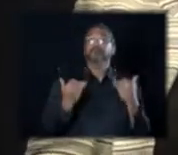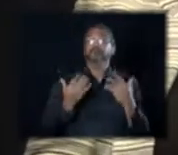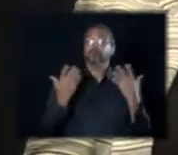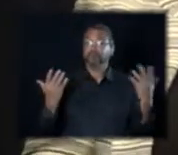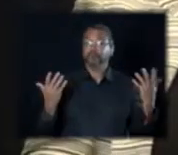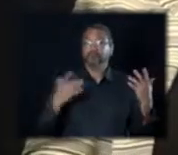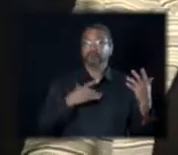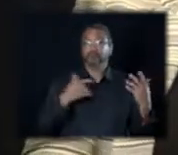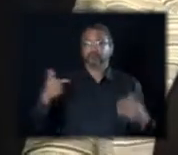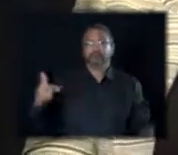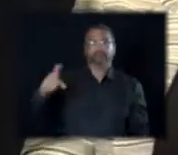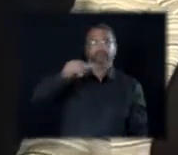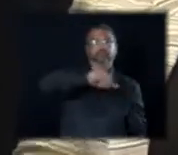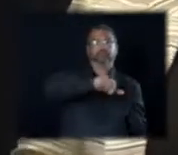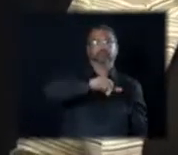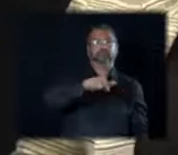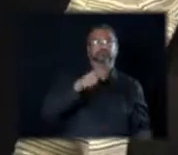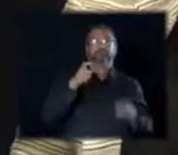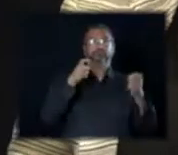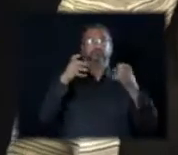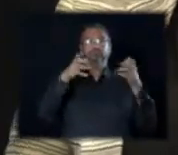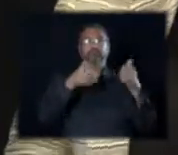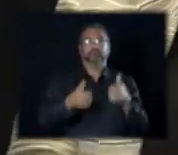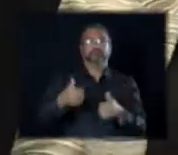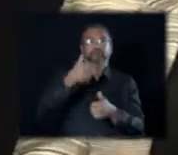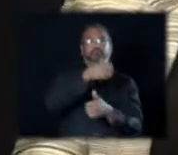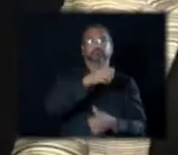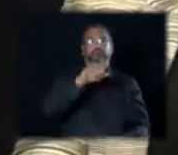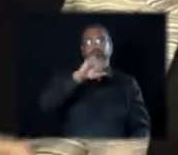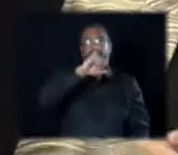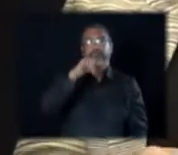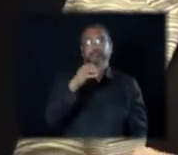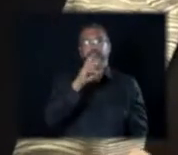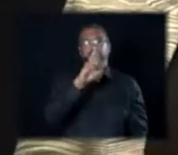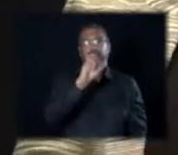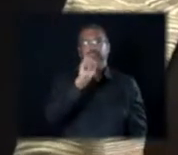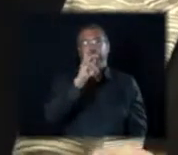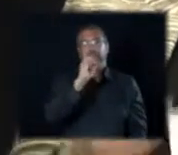Ahora quisiera pasar a nuestro director ejecutivo, Yaresco.